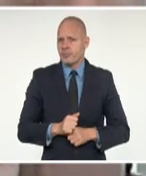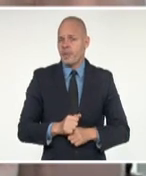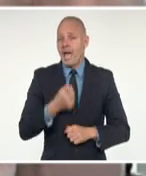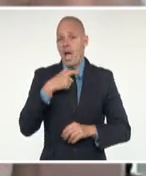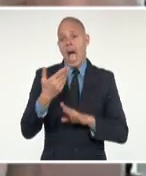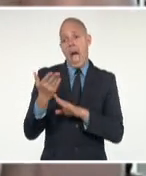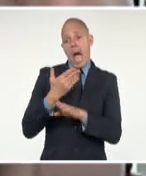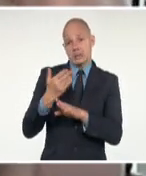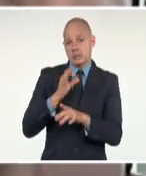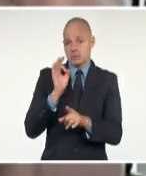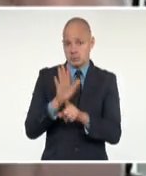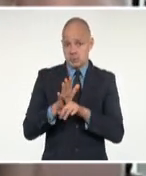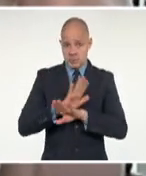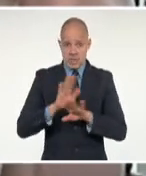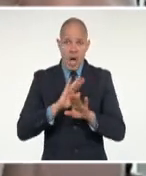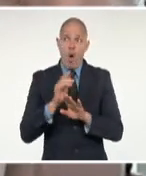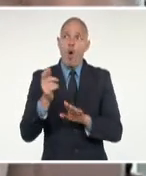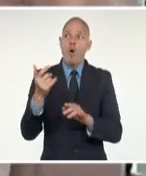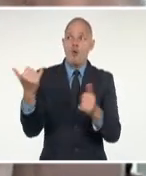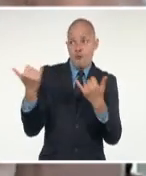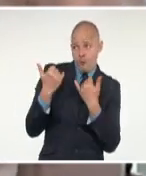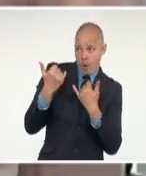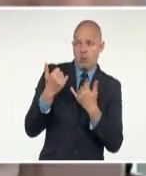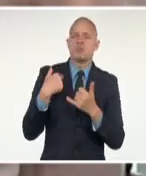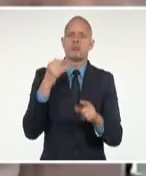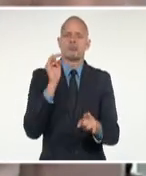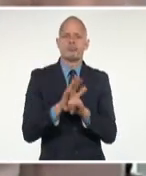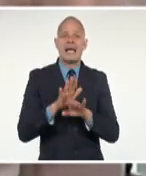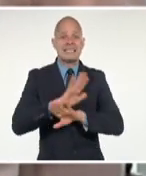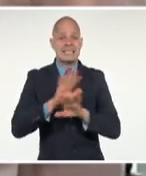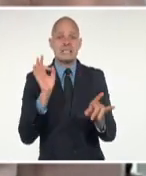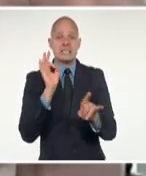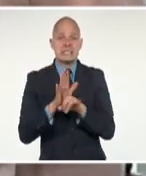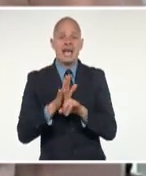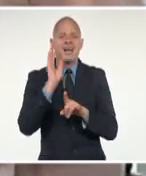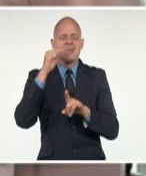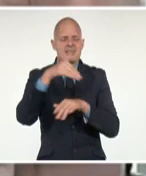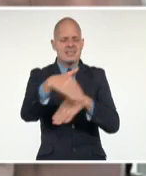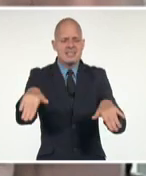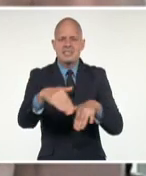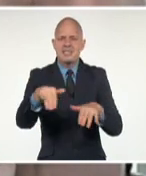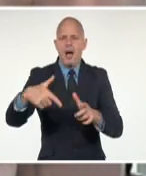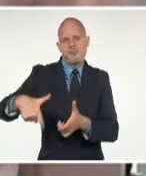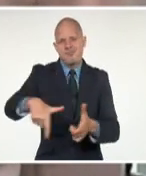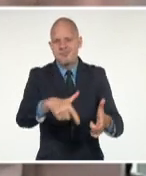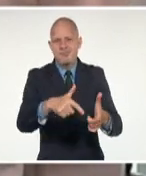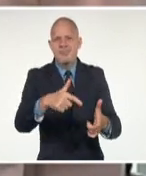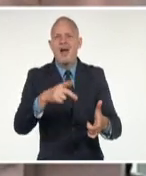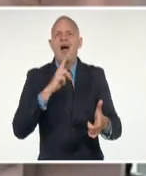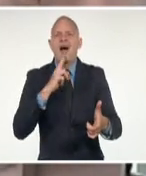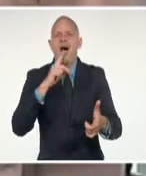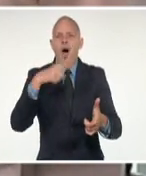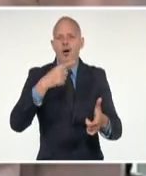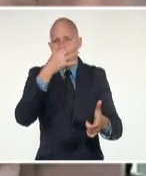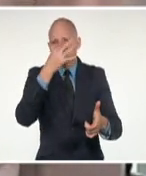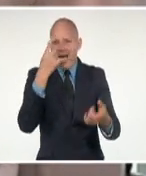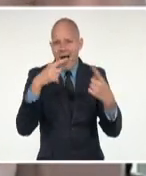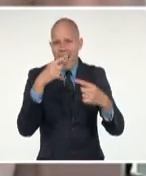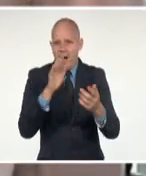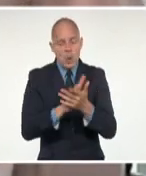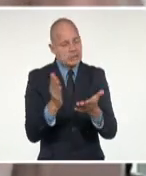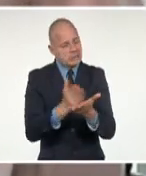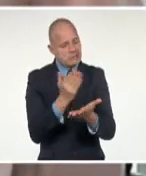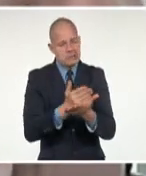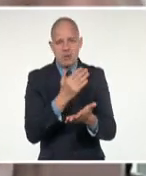falsa dorama ciclo se dio una limpieza dura cantaría ose cuidarnos resistente la empresa se evacuaron